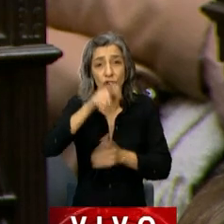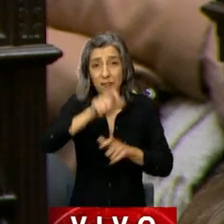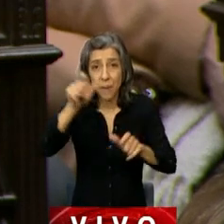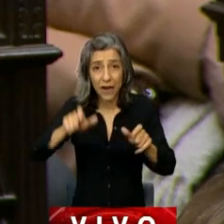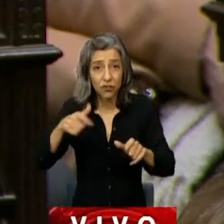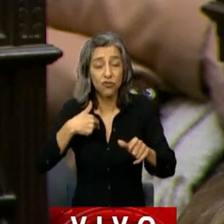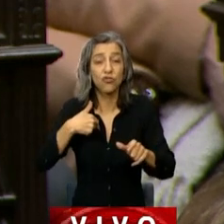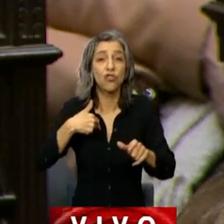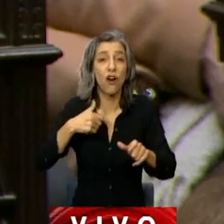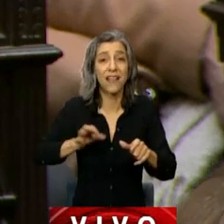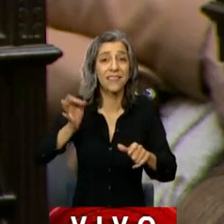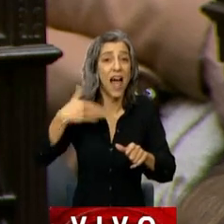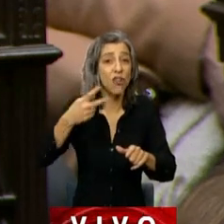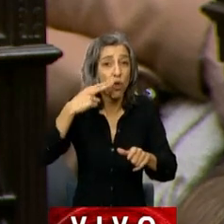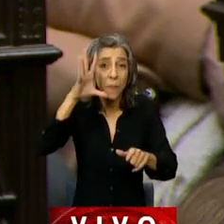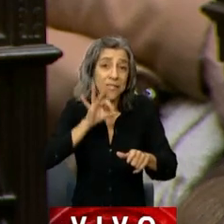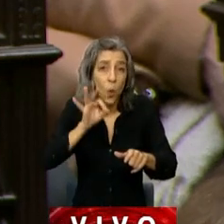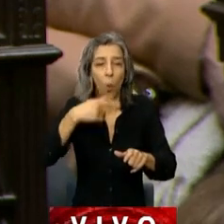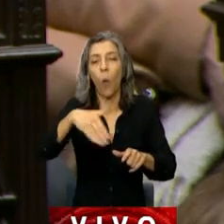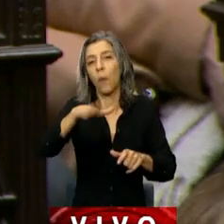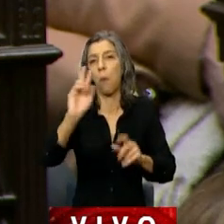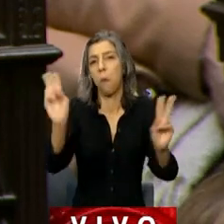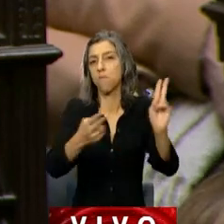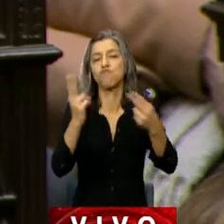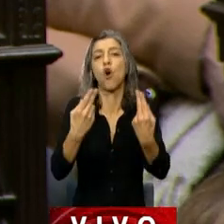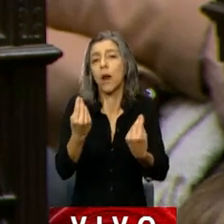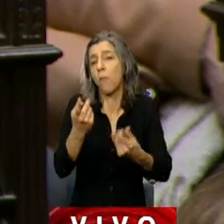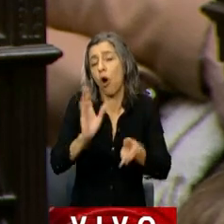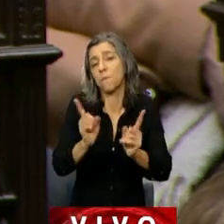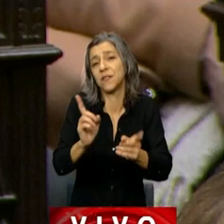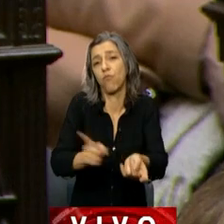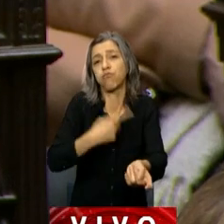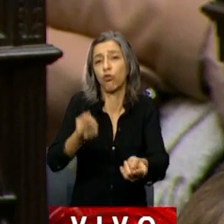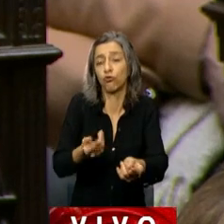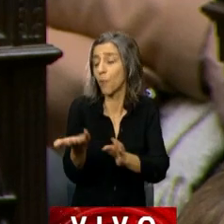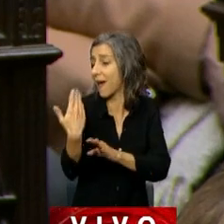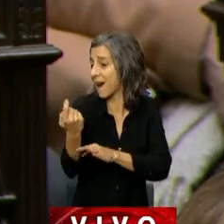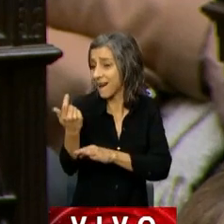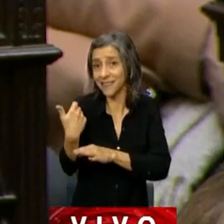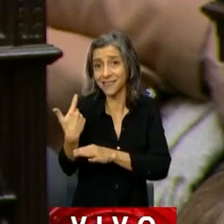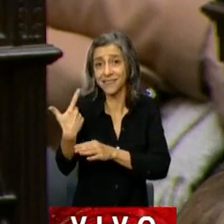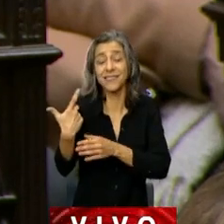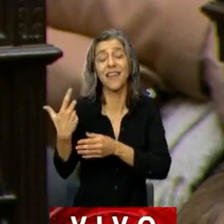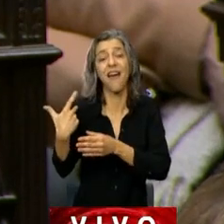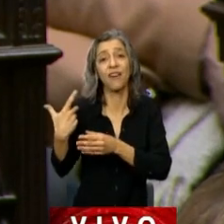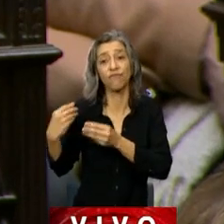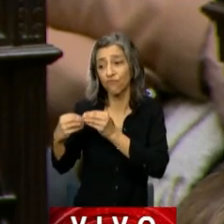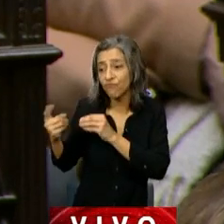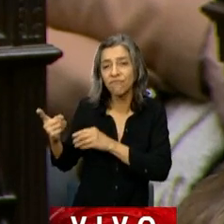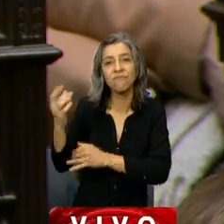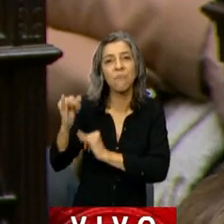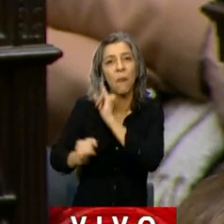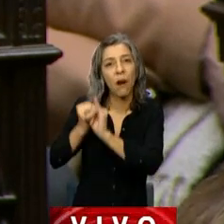esta resistencia. Y recién me preguntaba a mis colegas qué es esto de la resistencia antimicrobiana, y como bien